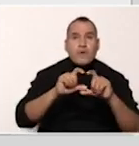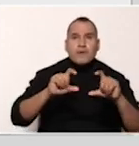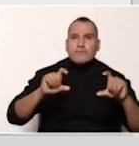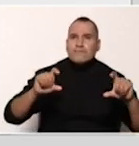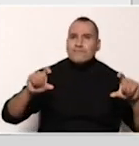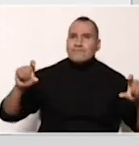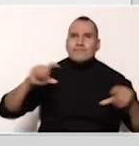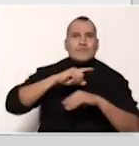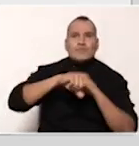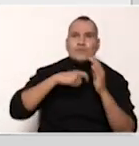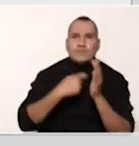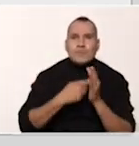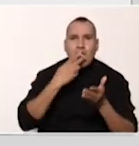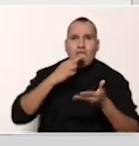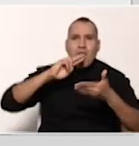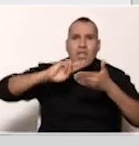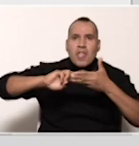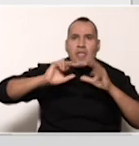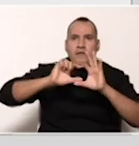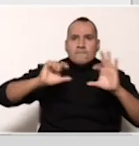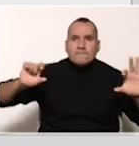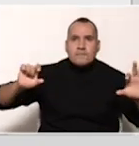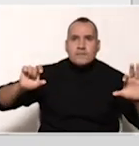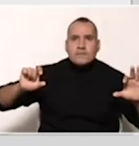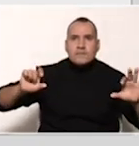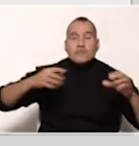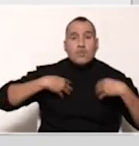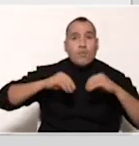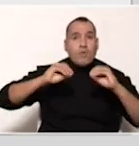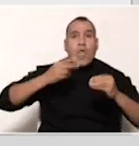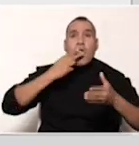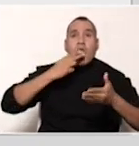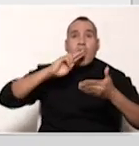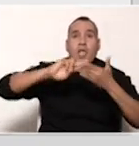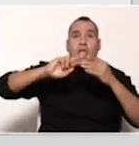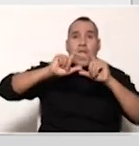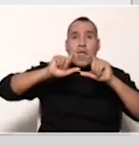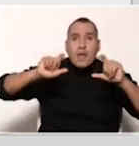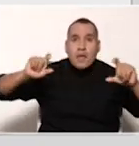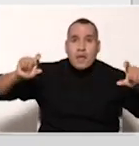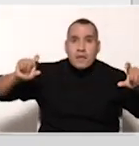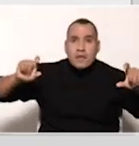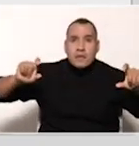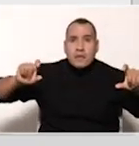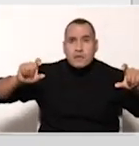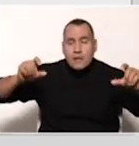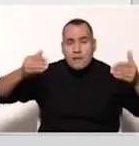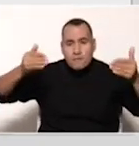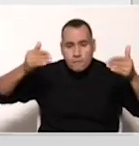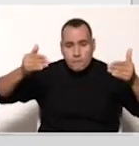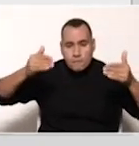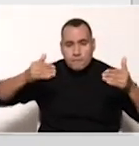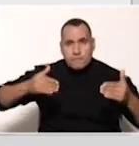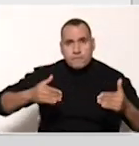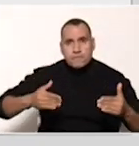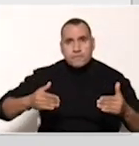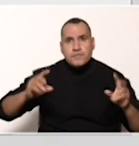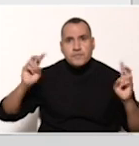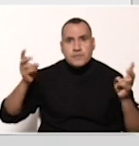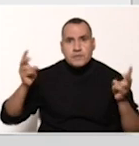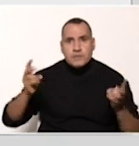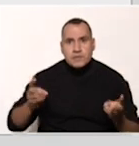completas de cada etiqueta. Fíjense que allá yo estoy colocando todas las etiquetas que ya he utilizado y fíjense cómo Bluefish completa